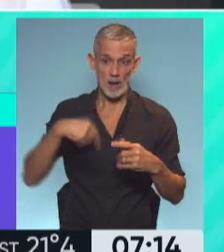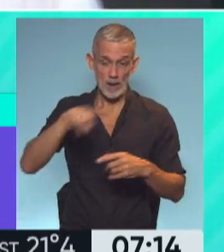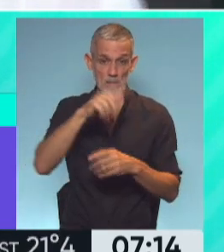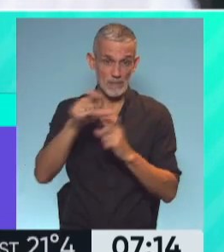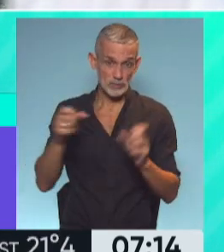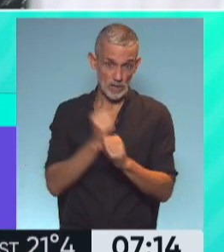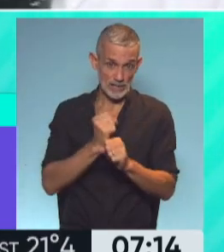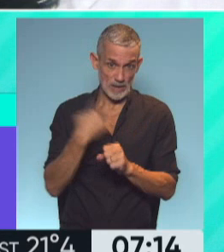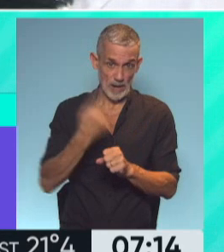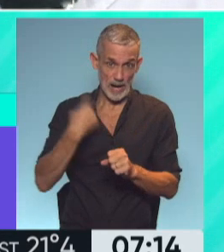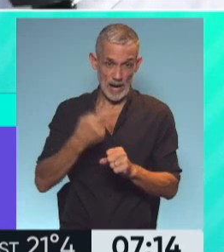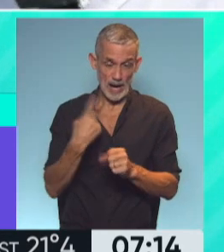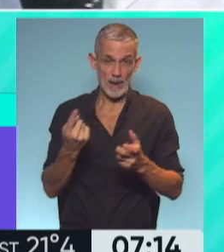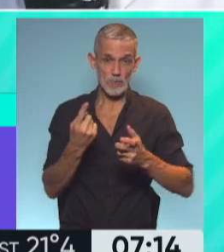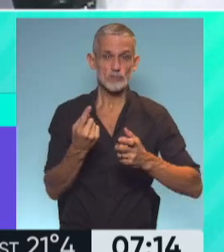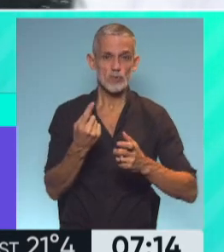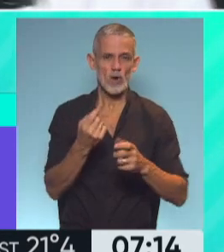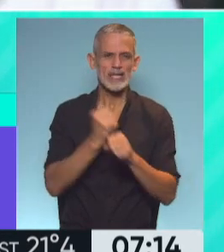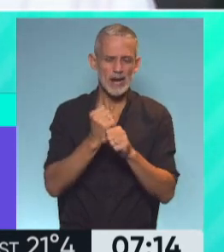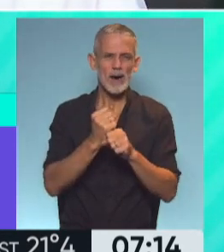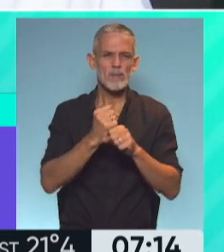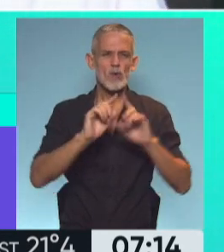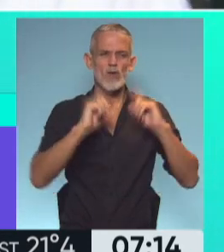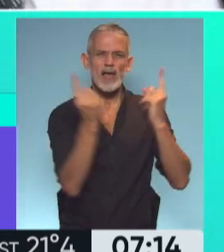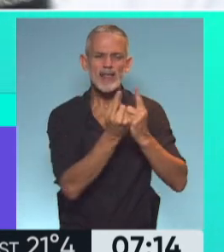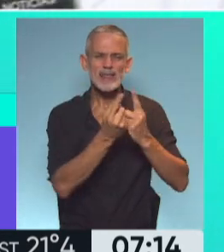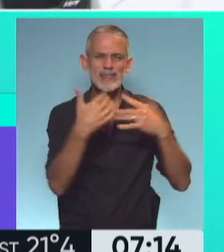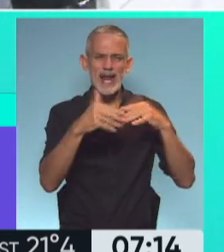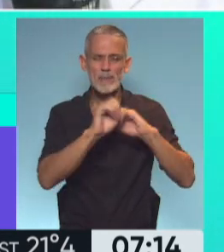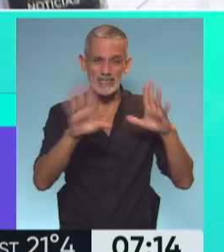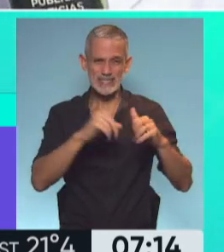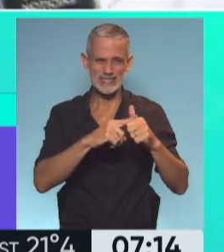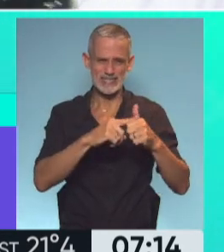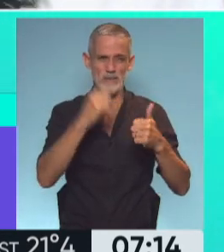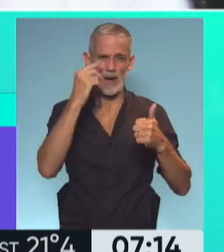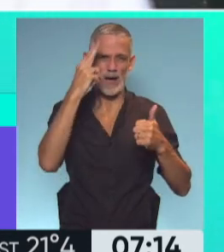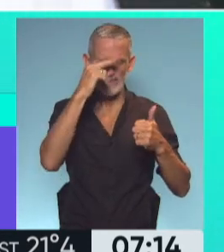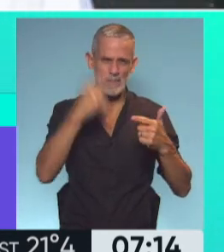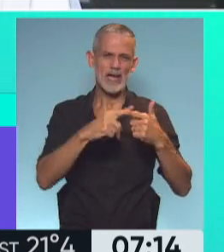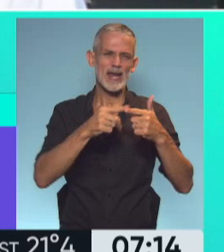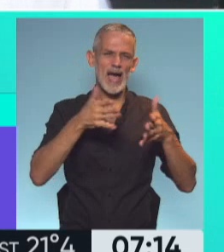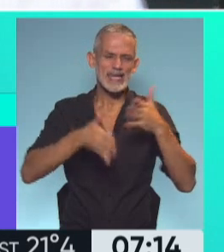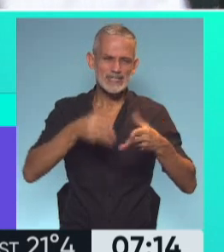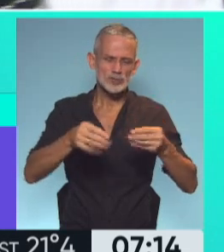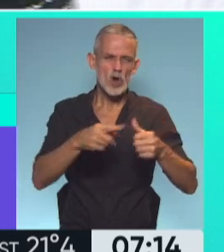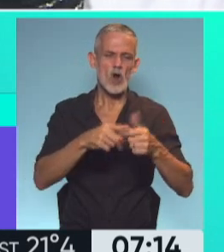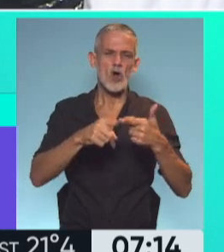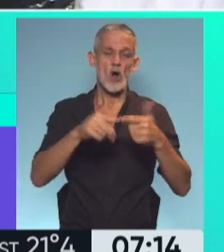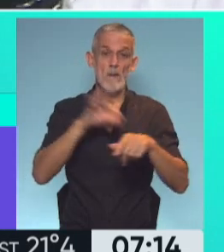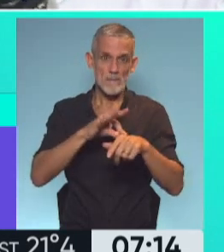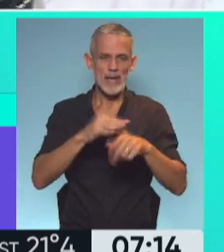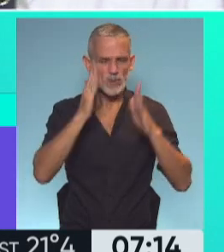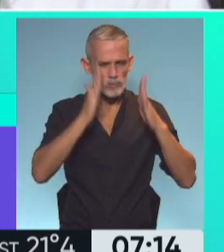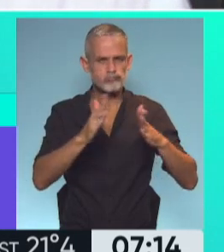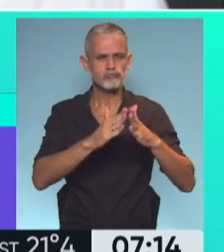de la salud, específicamente los intensivistas, enfermeras, kinesiólogos, médicos